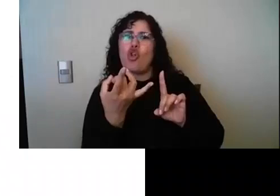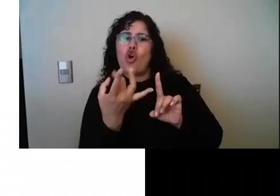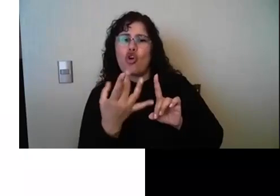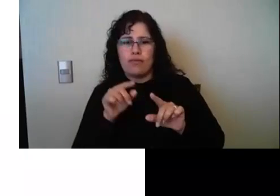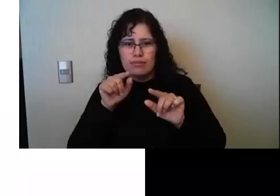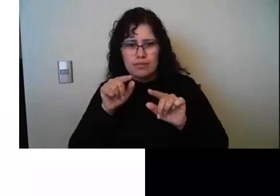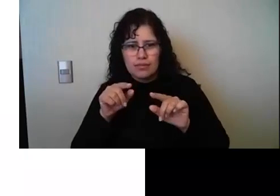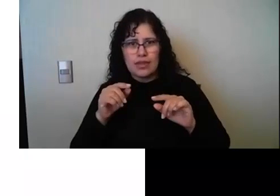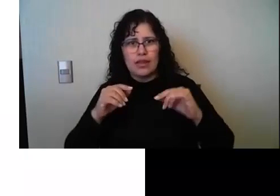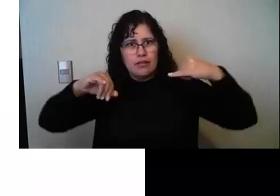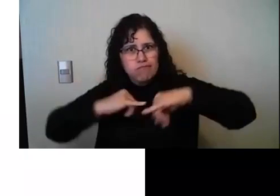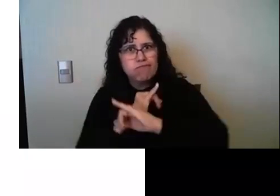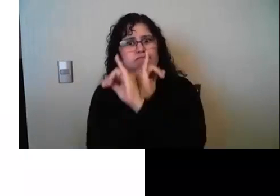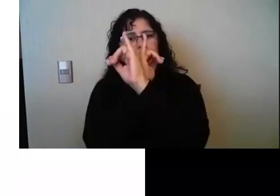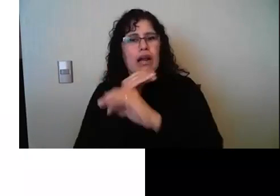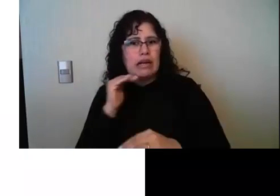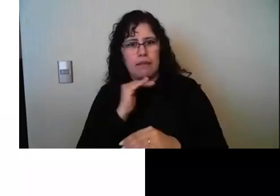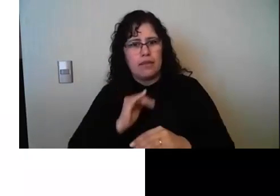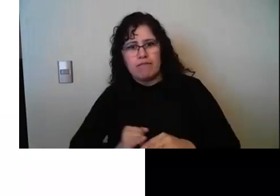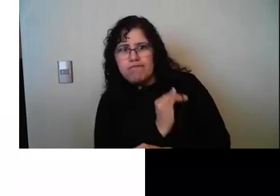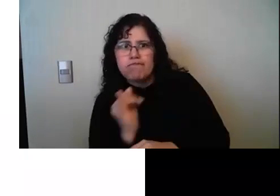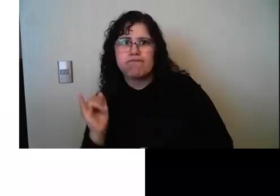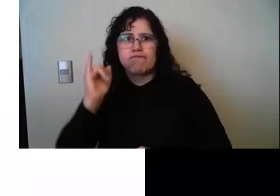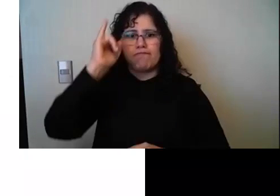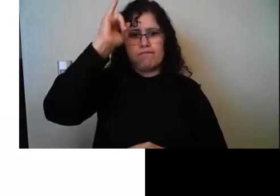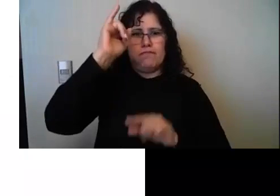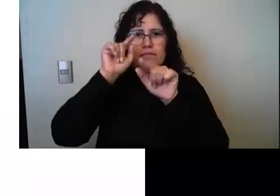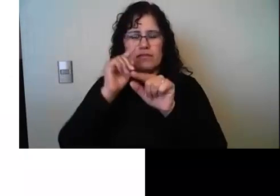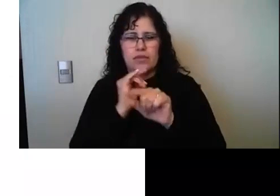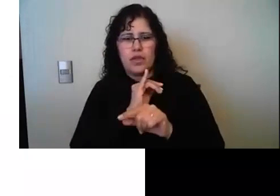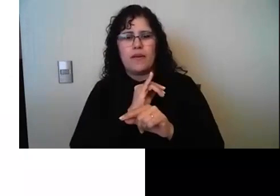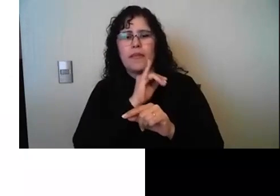inmediatamente, asciende, ¿cierto?,